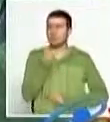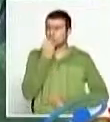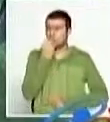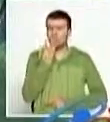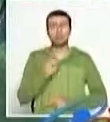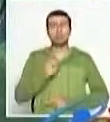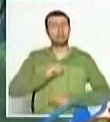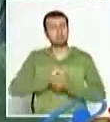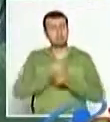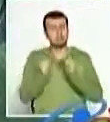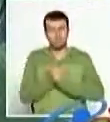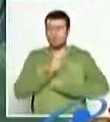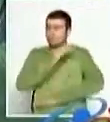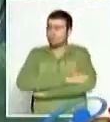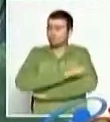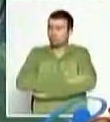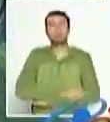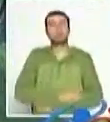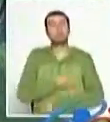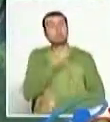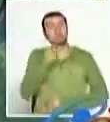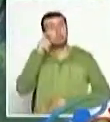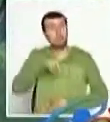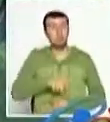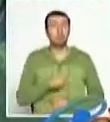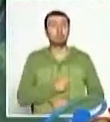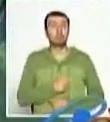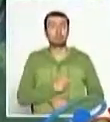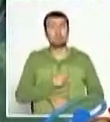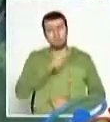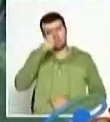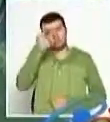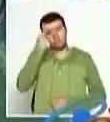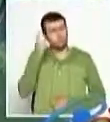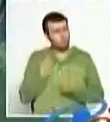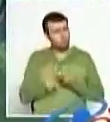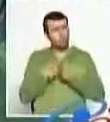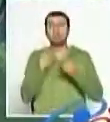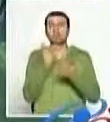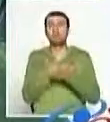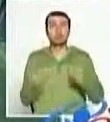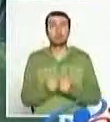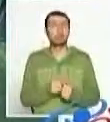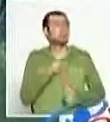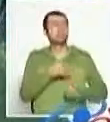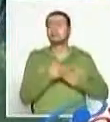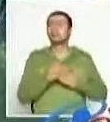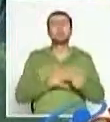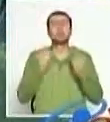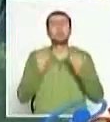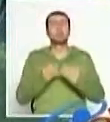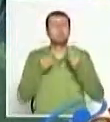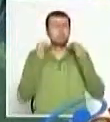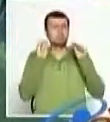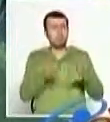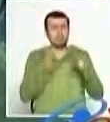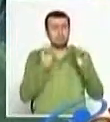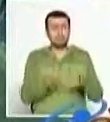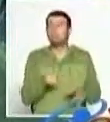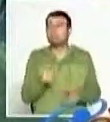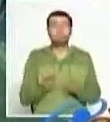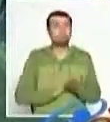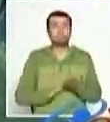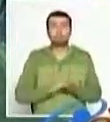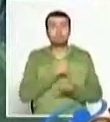hábitos, pues así tome agua bendita, no se va a mejorar. Hablemos un poco, doctor Luis Alberto Blandón, de